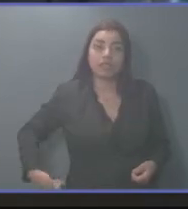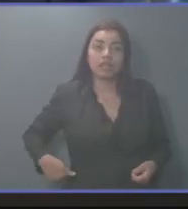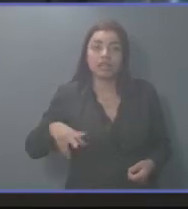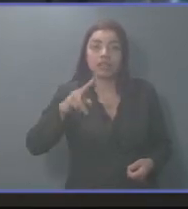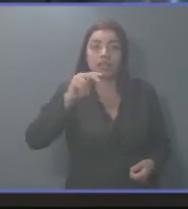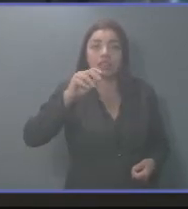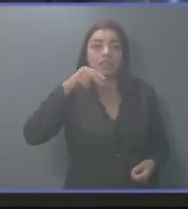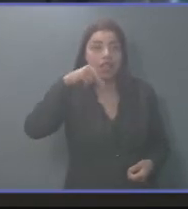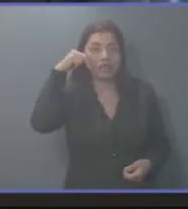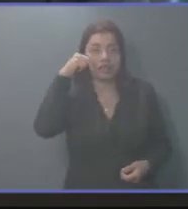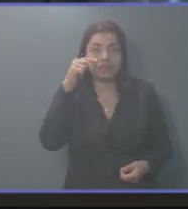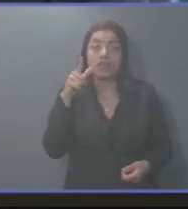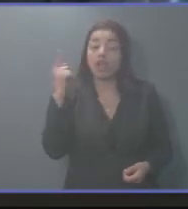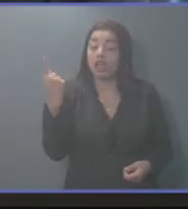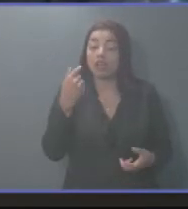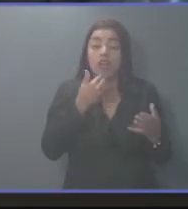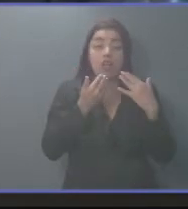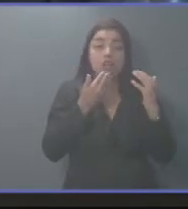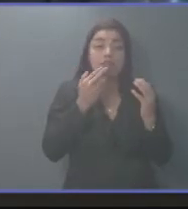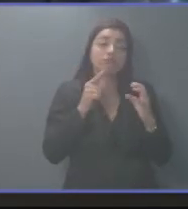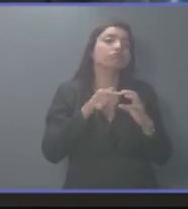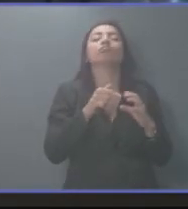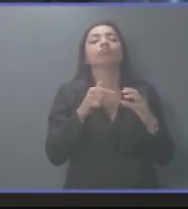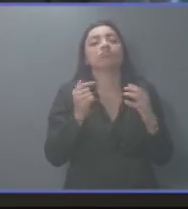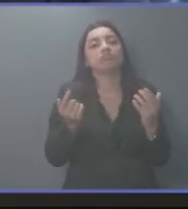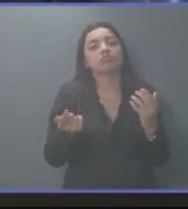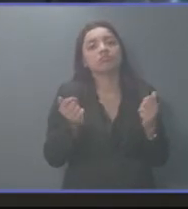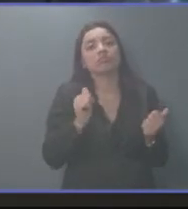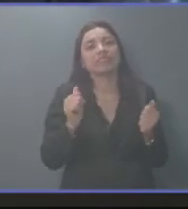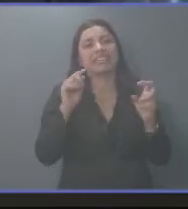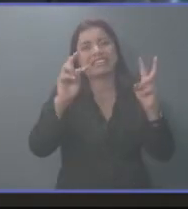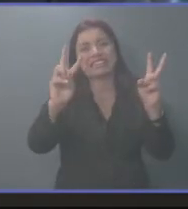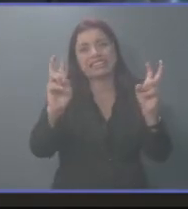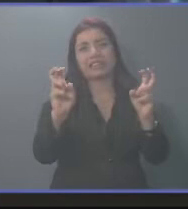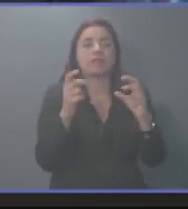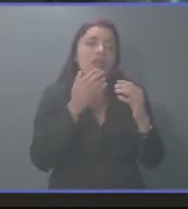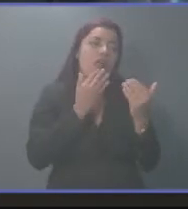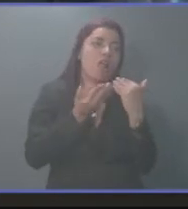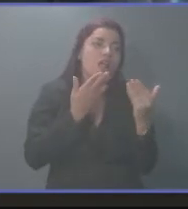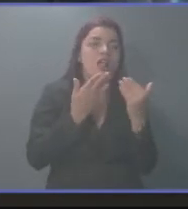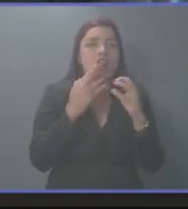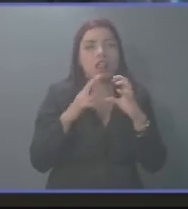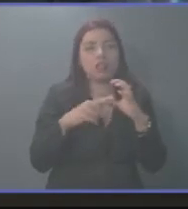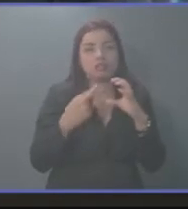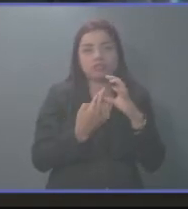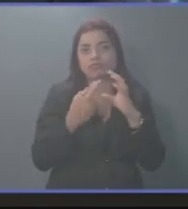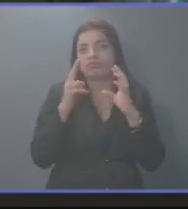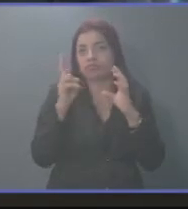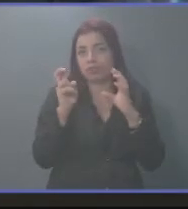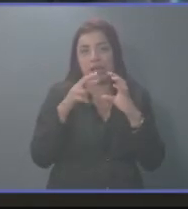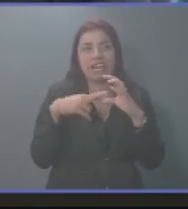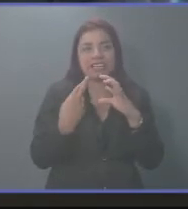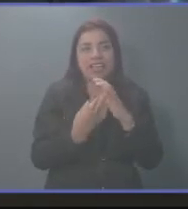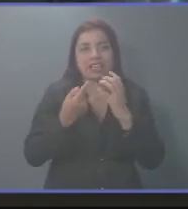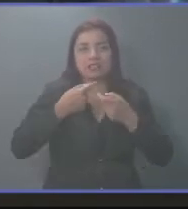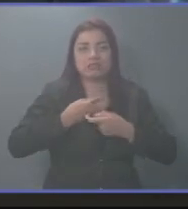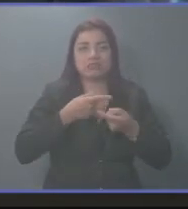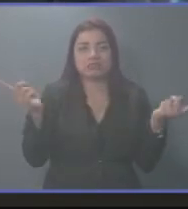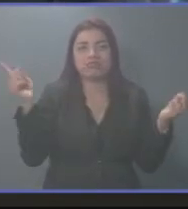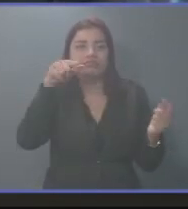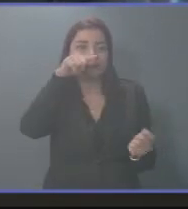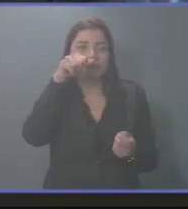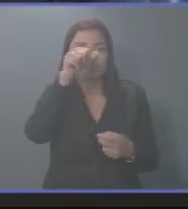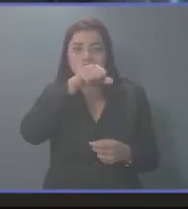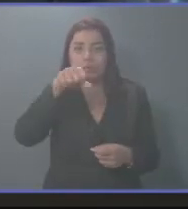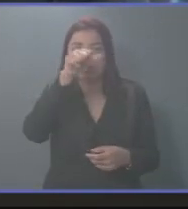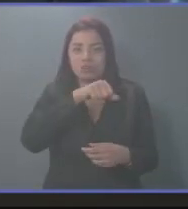rindió declaraciones en su cuenta digital relacionada a la temática objeto de estudio, posteriores y